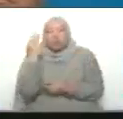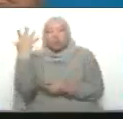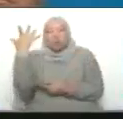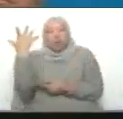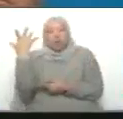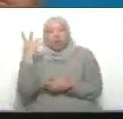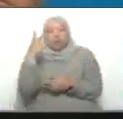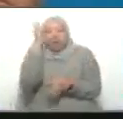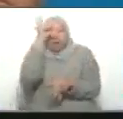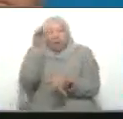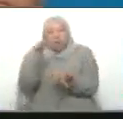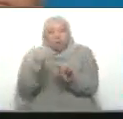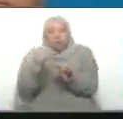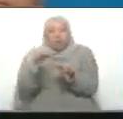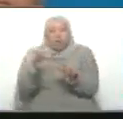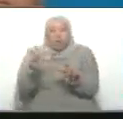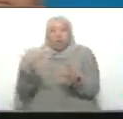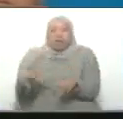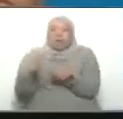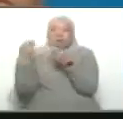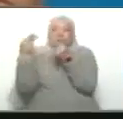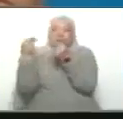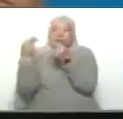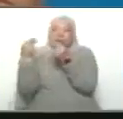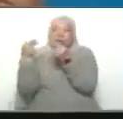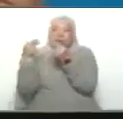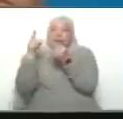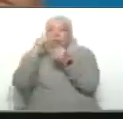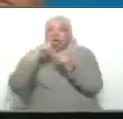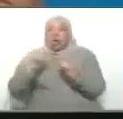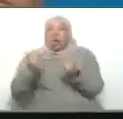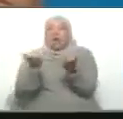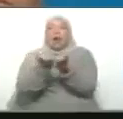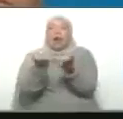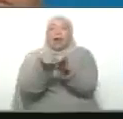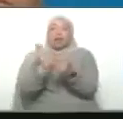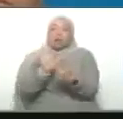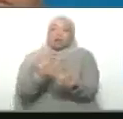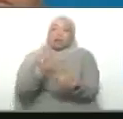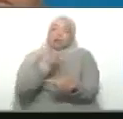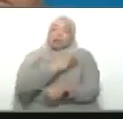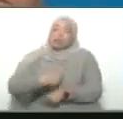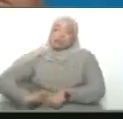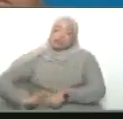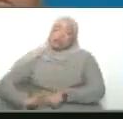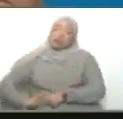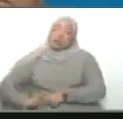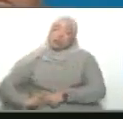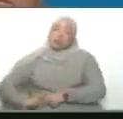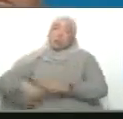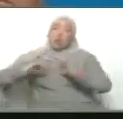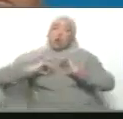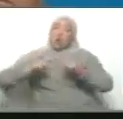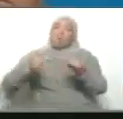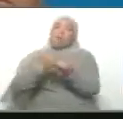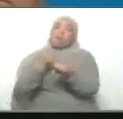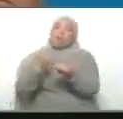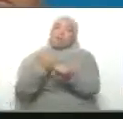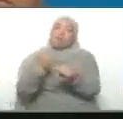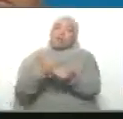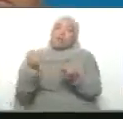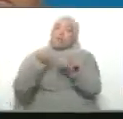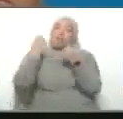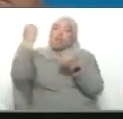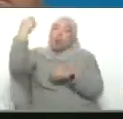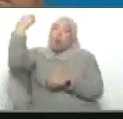de fe y de esperanza. Y cada vez que arranca un año escolar, como usted lo señalaba, presidente, arranca precisamente la